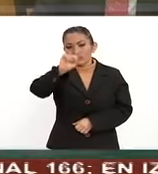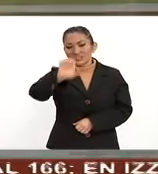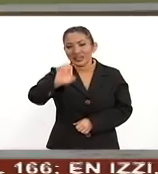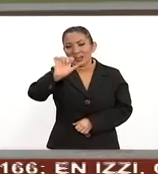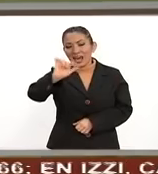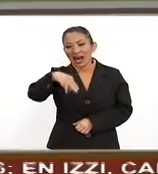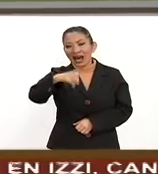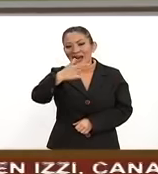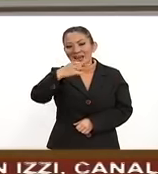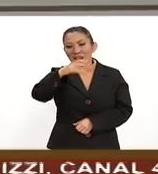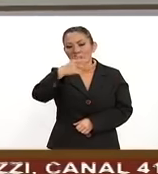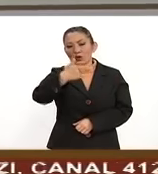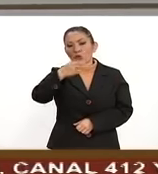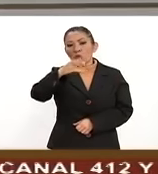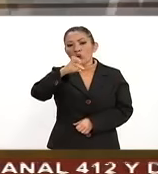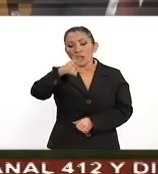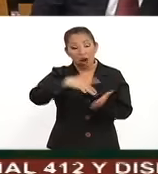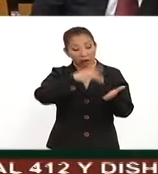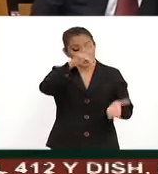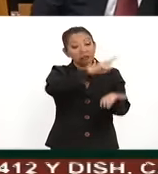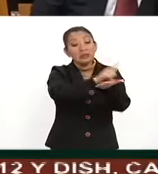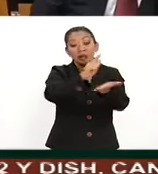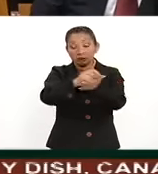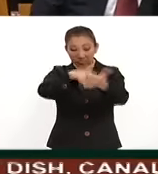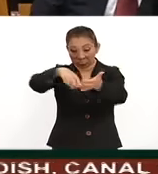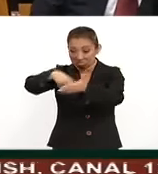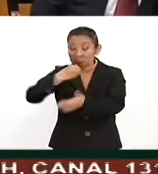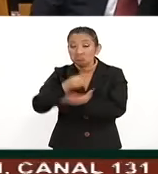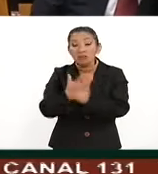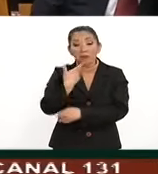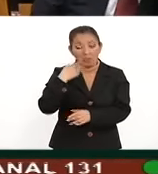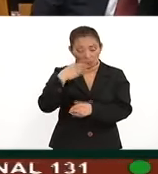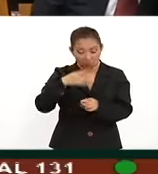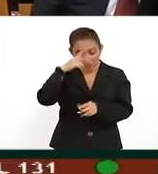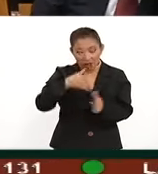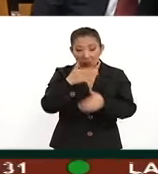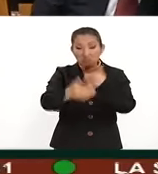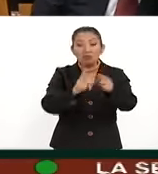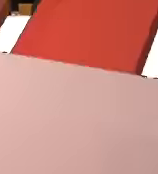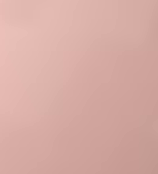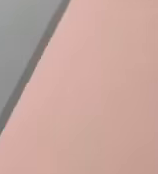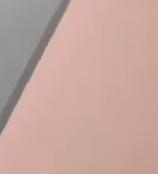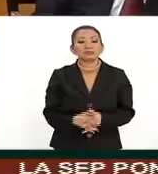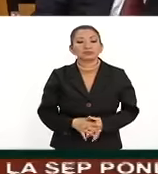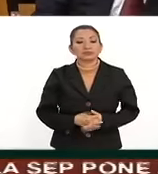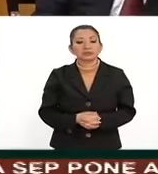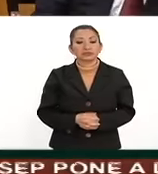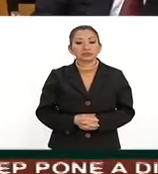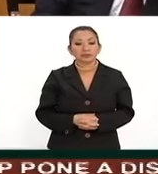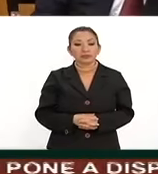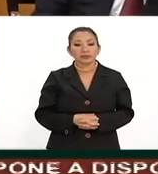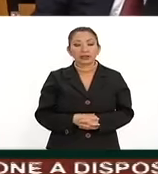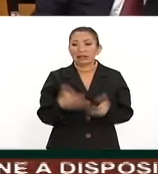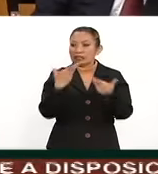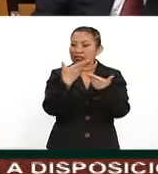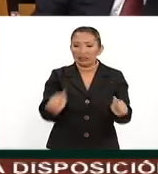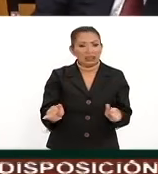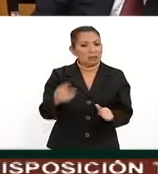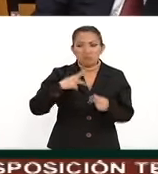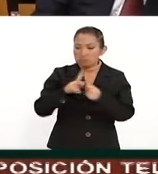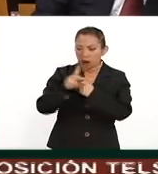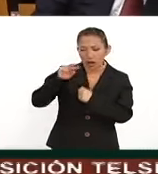Gurría, aseguró que gracias a las reformas estructurales, México va en el camino correcto hacia el desarrollo. En ningún país de la